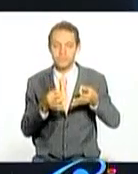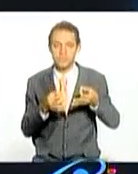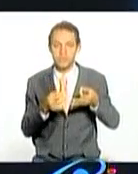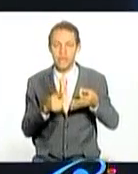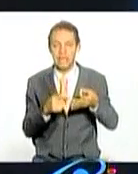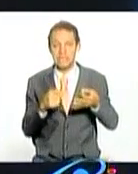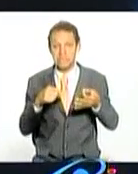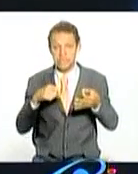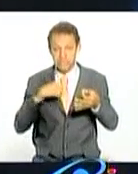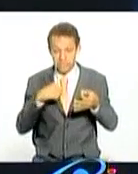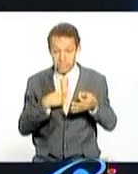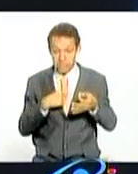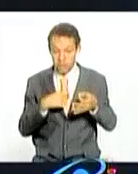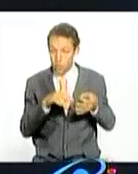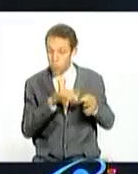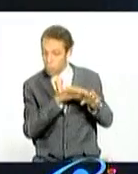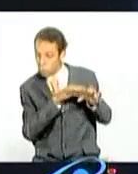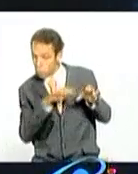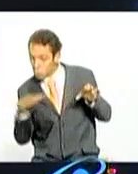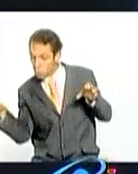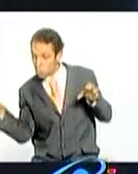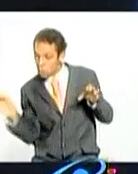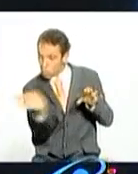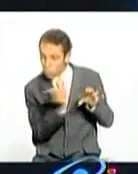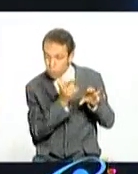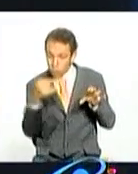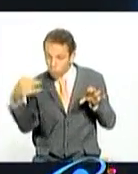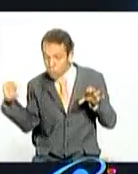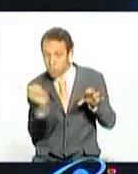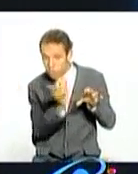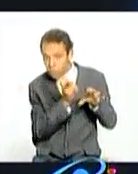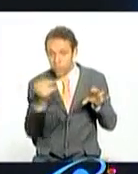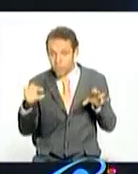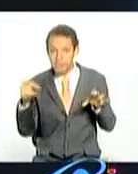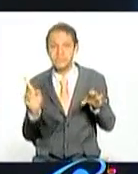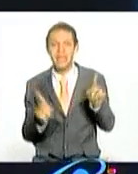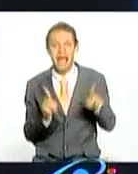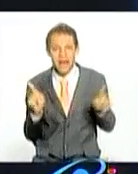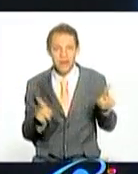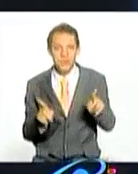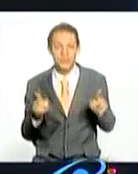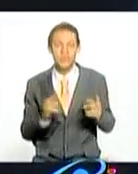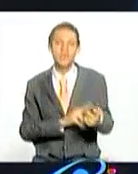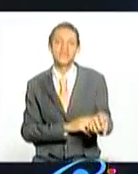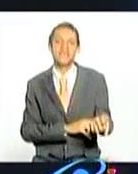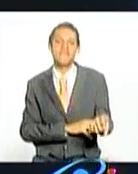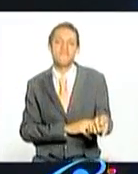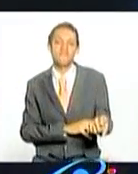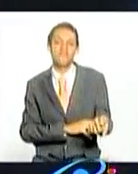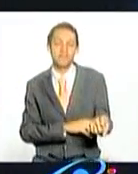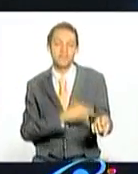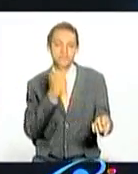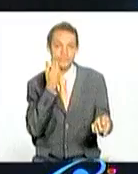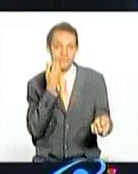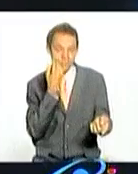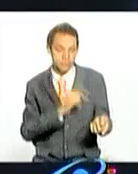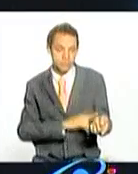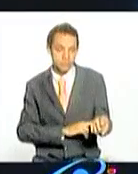vaciamiento de la vejiga, porque muchos de los pacientes, entre ellos con más frecuencia los diabéticos, no